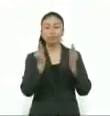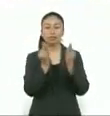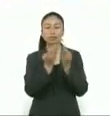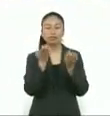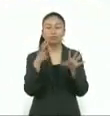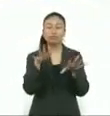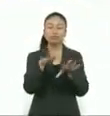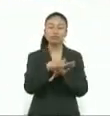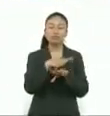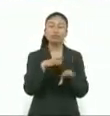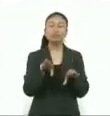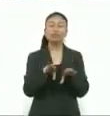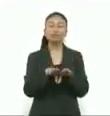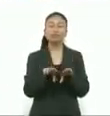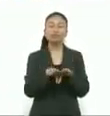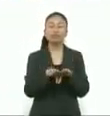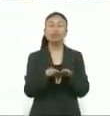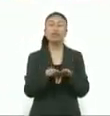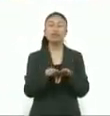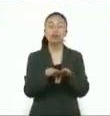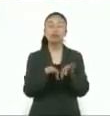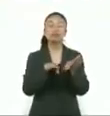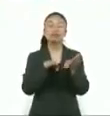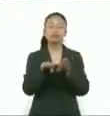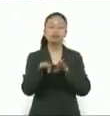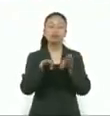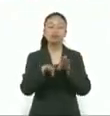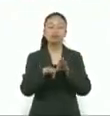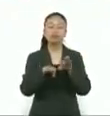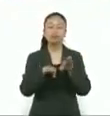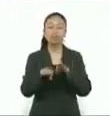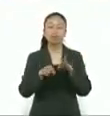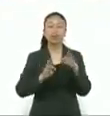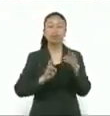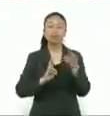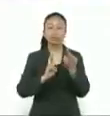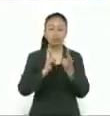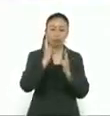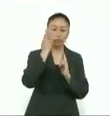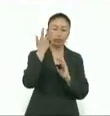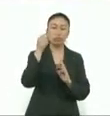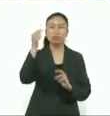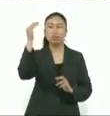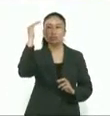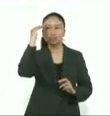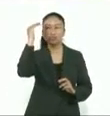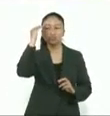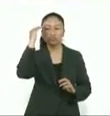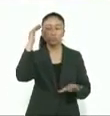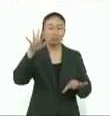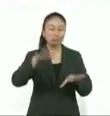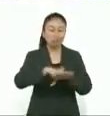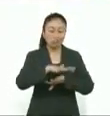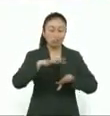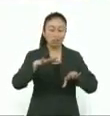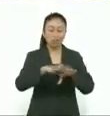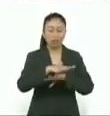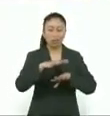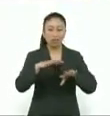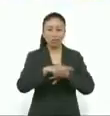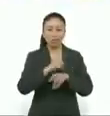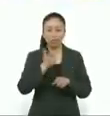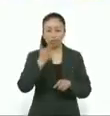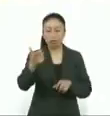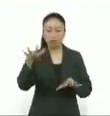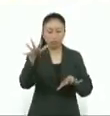esto es continuar trabajando en la revolución de conciencias, en una economía incluyente para